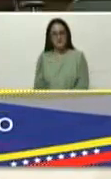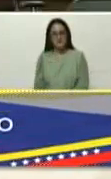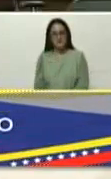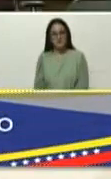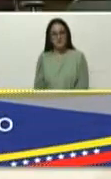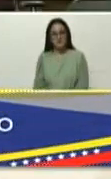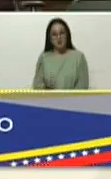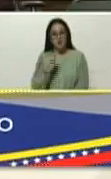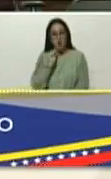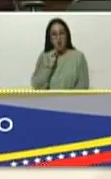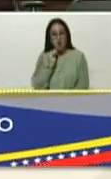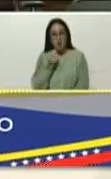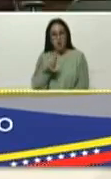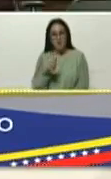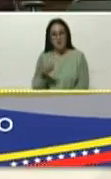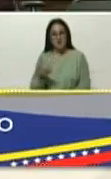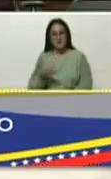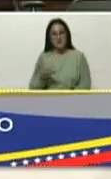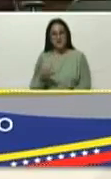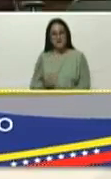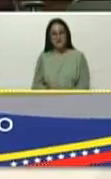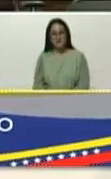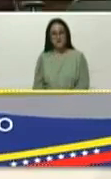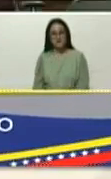Los jóvenes jovencitos, pues,